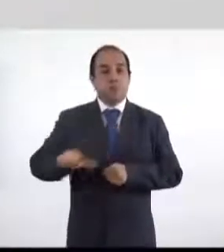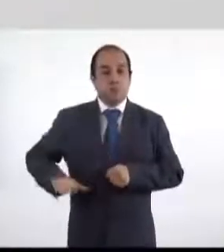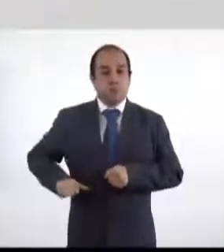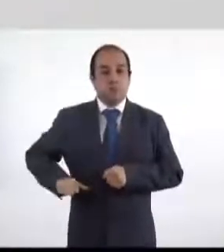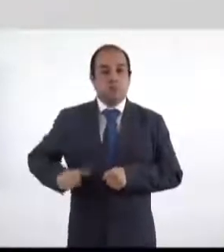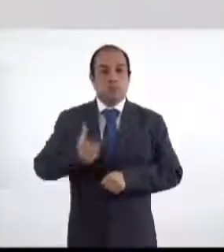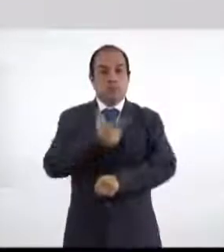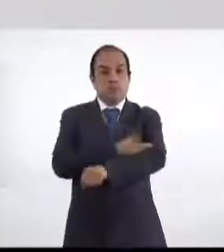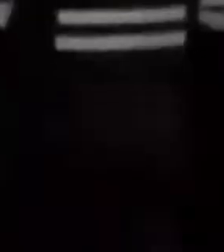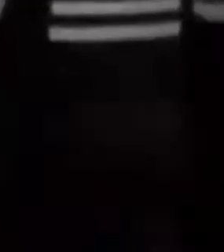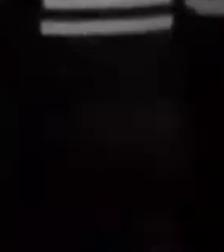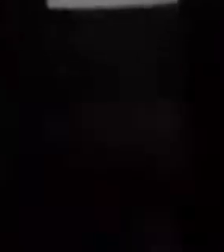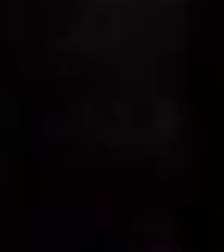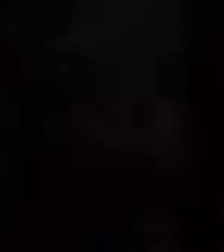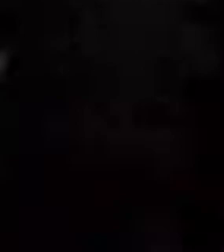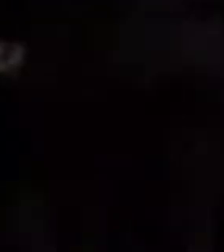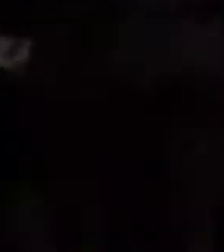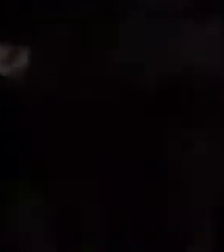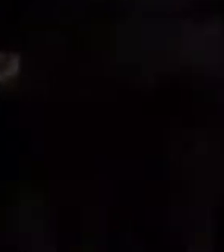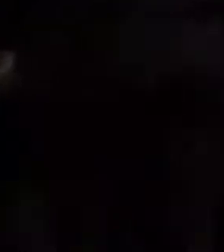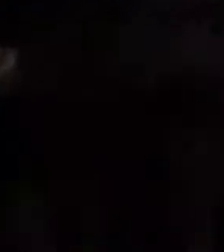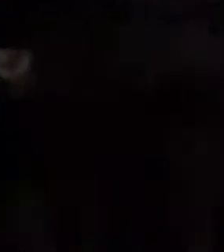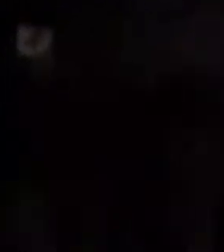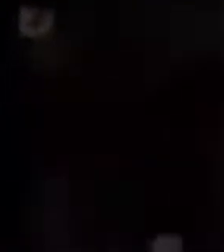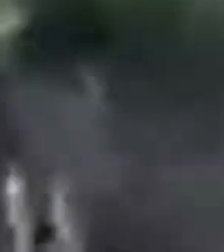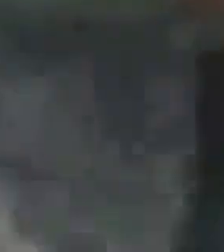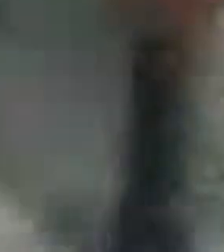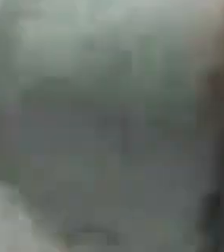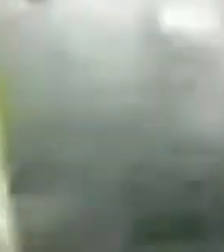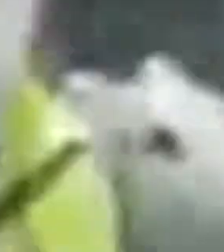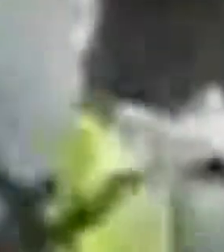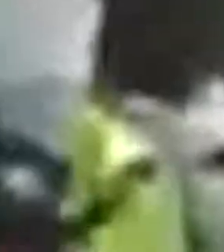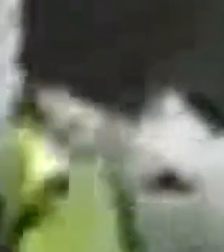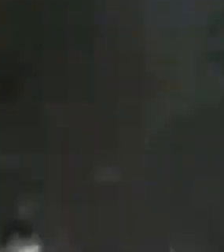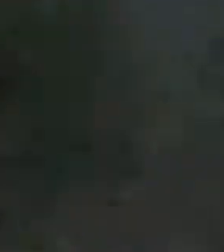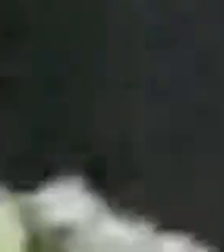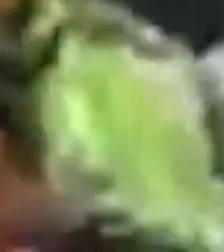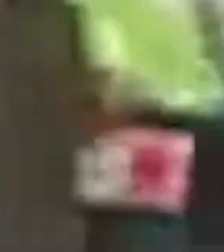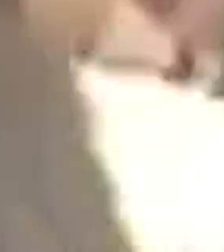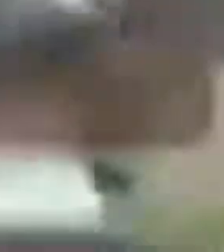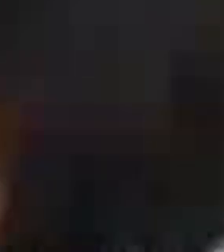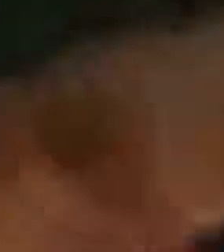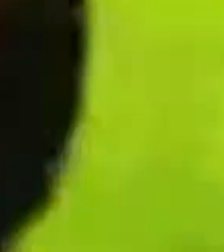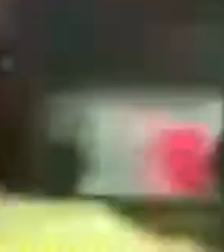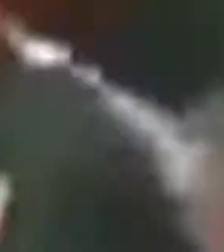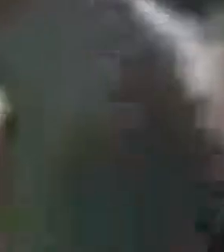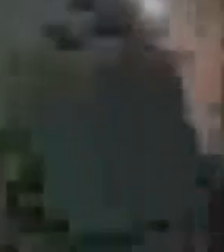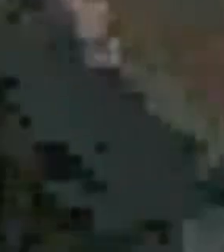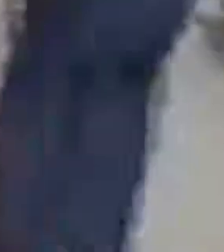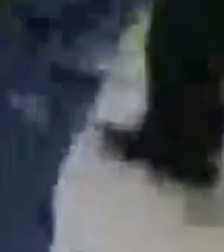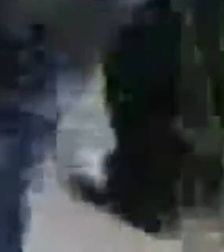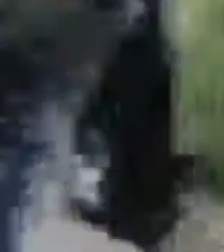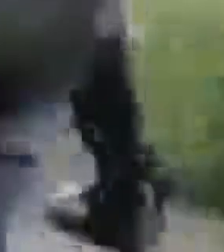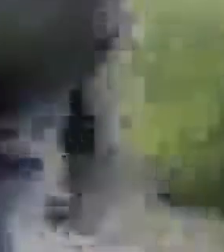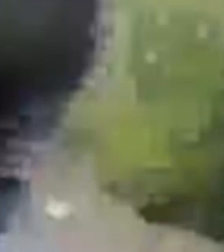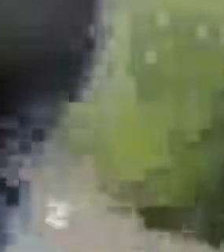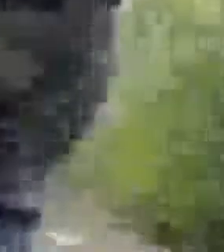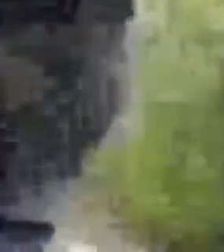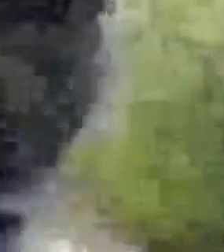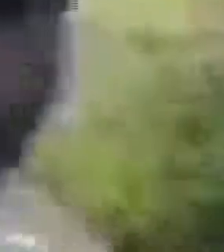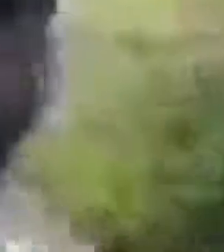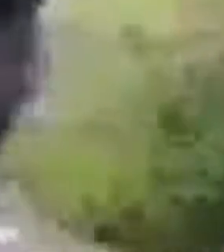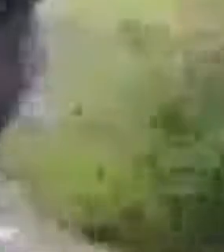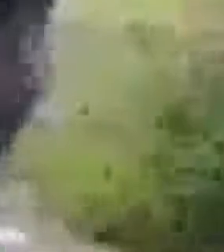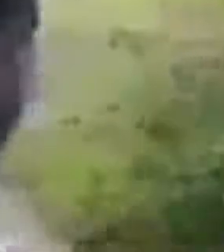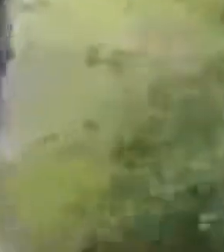Según pesquisas, en febrero pasado en Gustavo Amadero, un grupo policial exigió dinero a una familia a cambio de liberar a una persona para